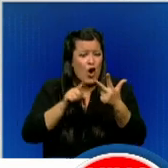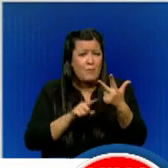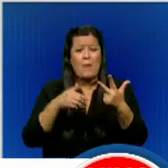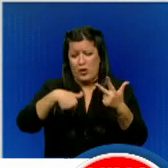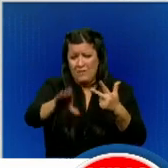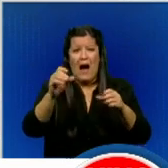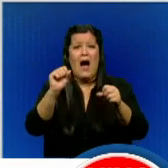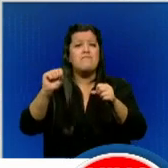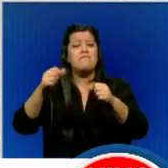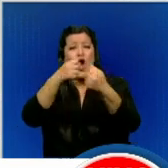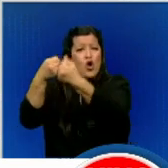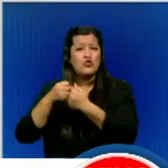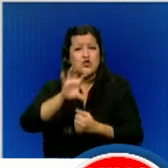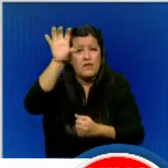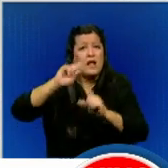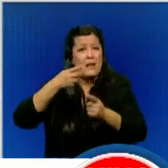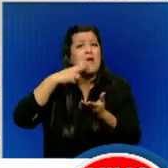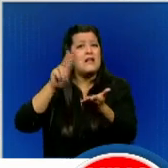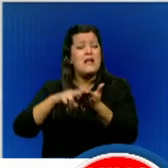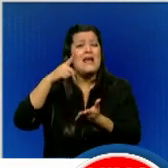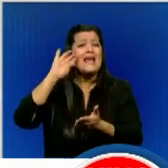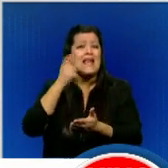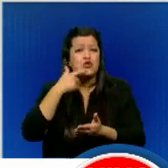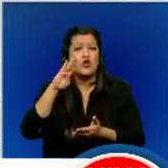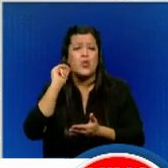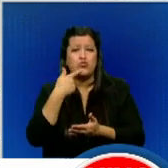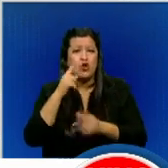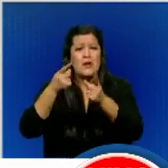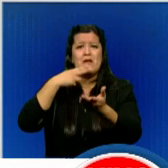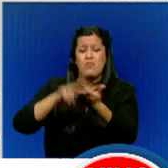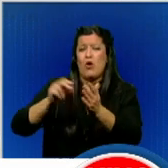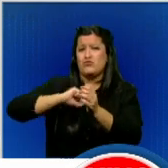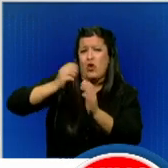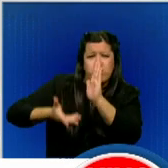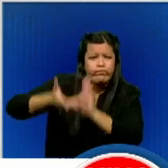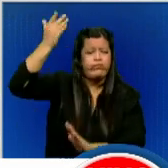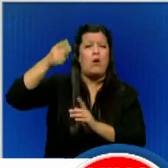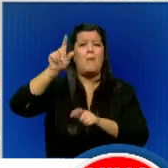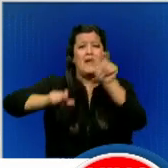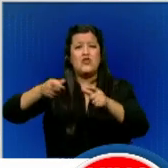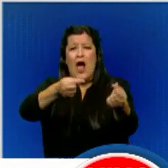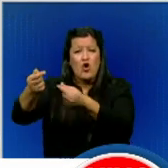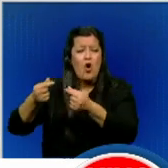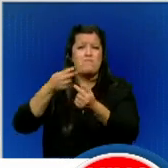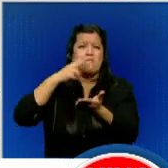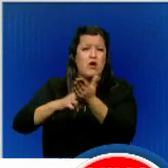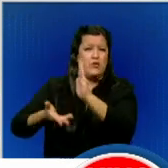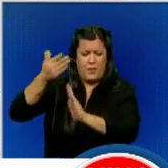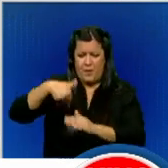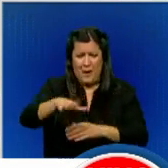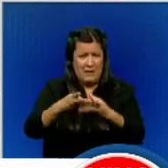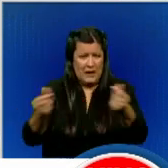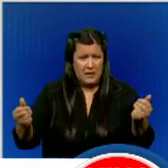consenso fiscal que también sube ingresos brutos también sube impuestos a las empresas también sube impuestos a los consumidores etcétera y ya voy cerrando los